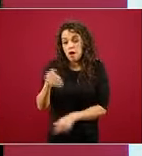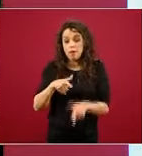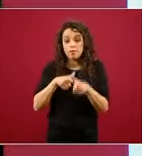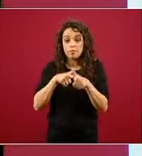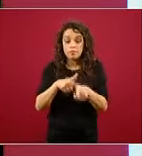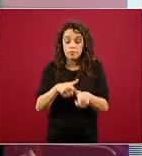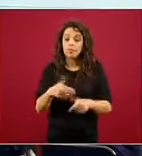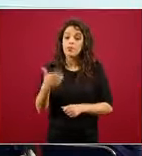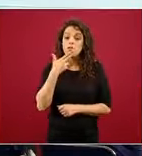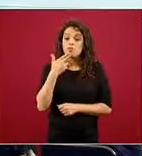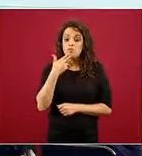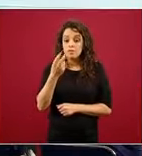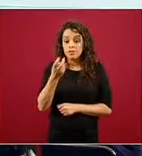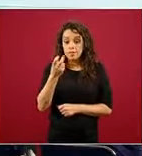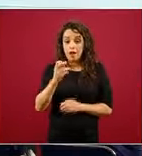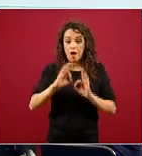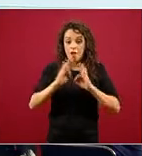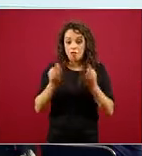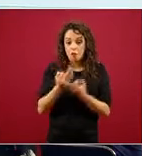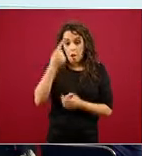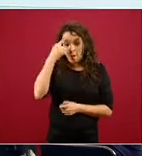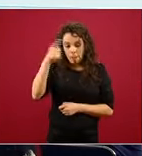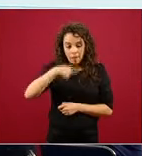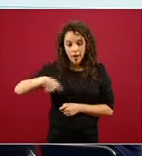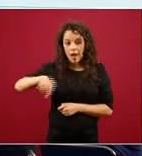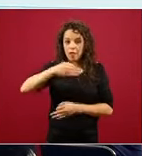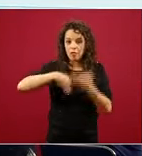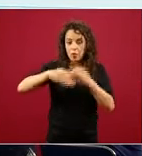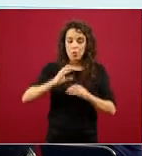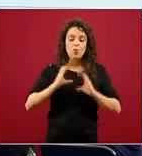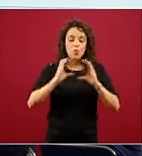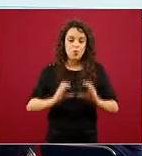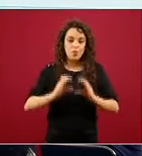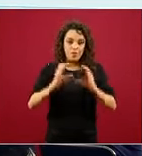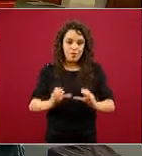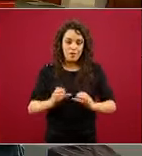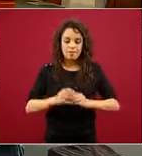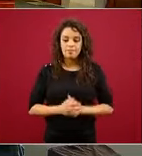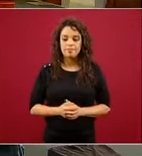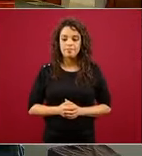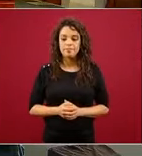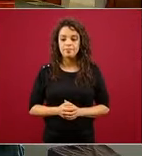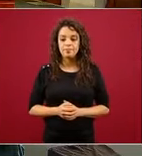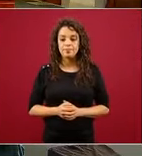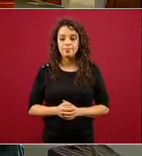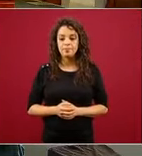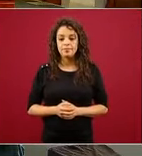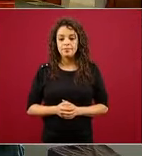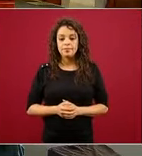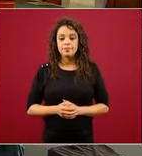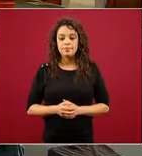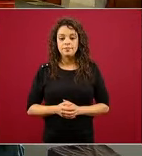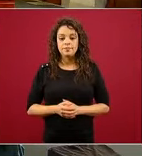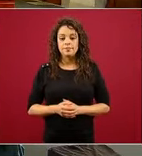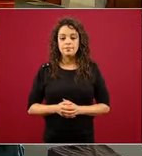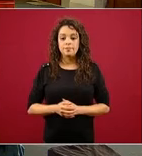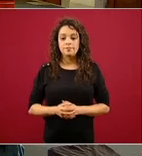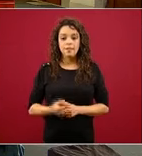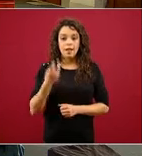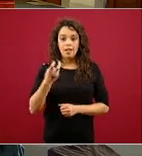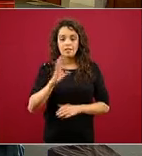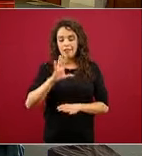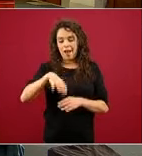nos cuidan. ¿Me puedes pasar la siguiente? Y bien, entonces pues con esto cierro y